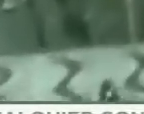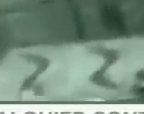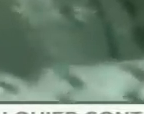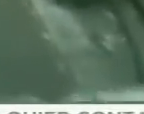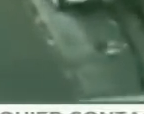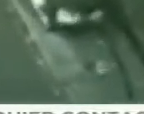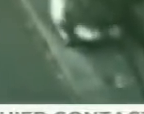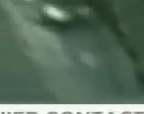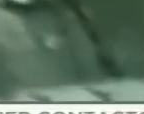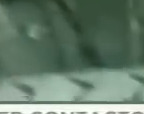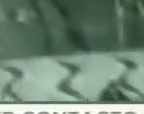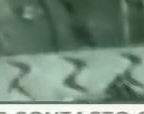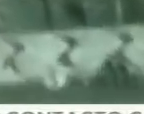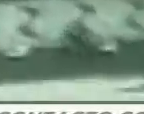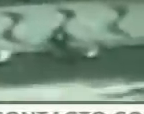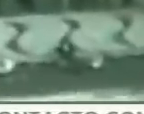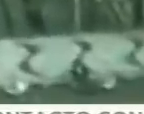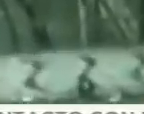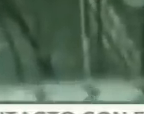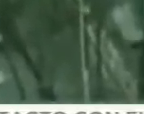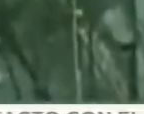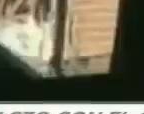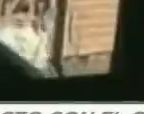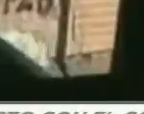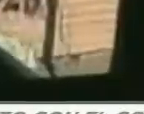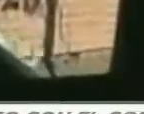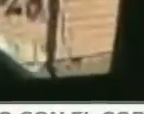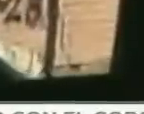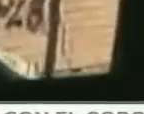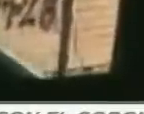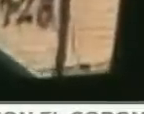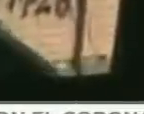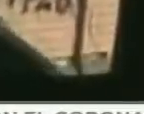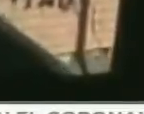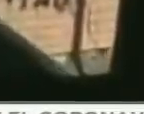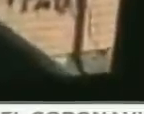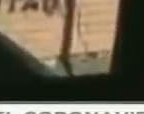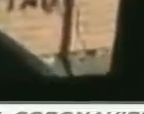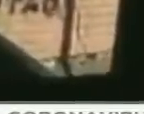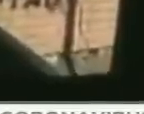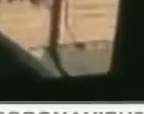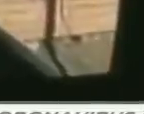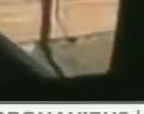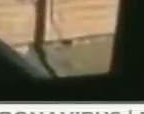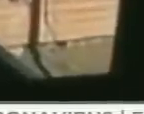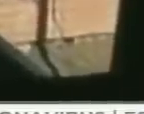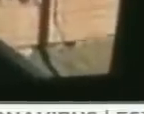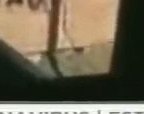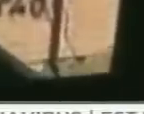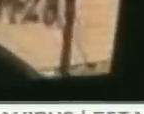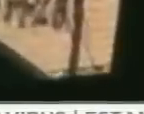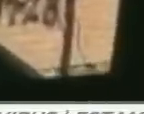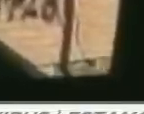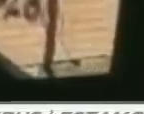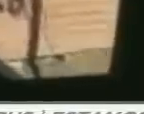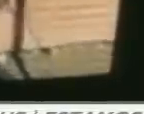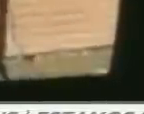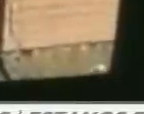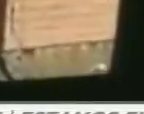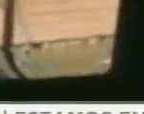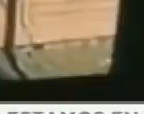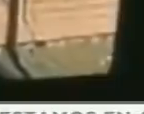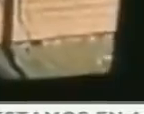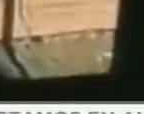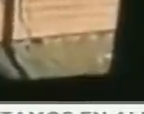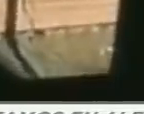Los medios de comunicación hacían su parte. Ahorita presten atención. Miren, la franela del